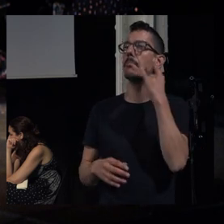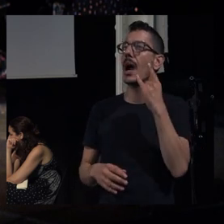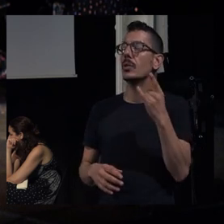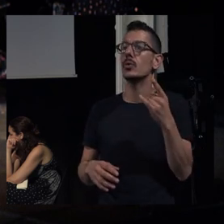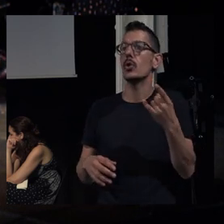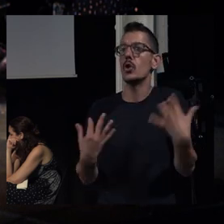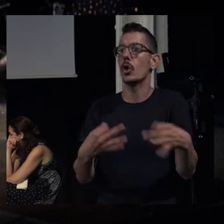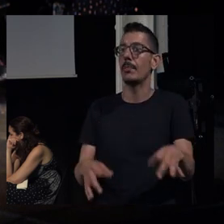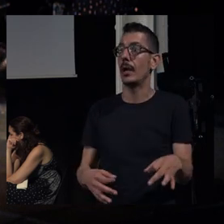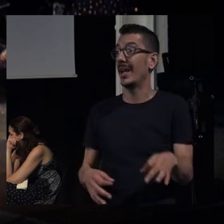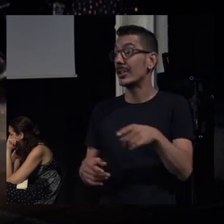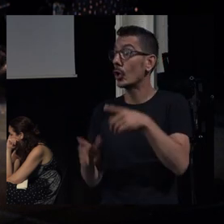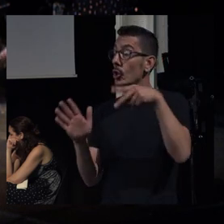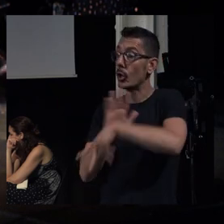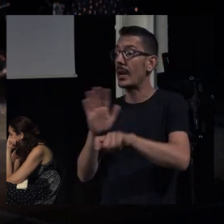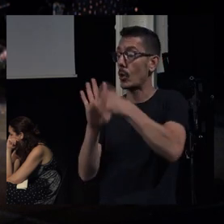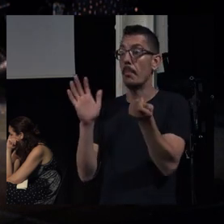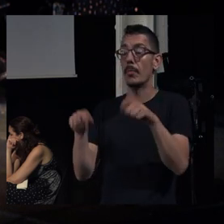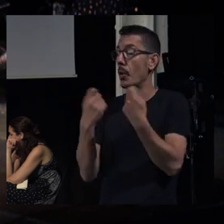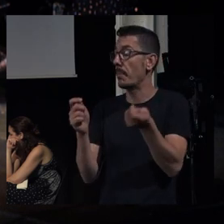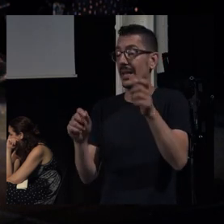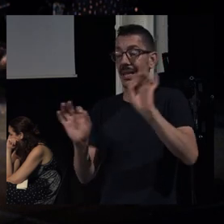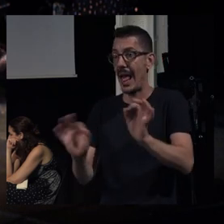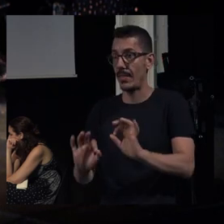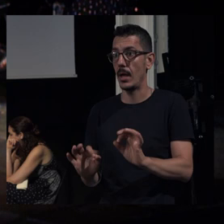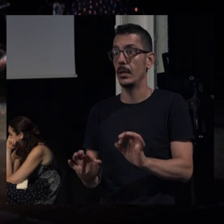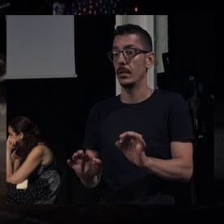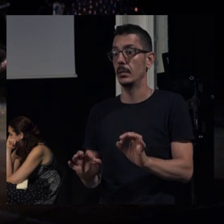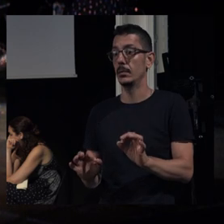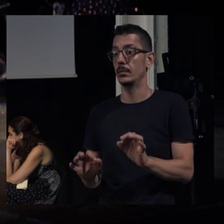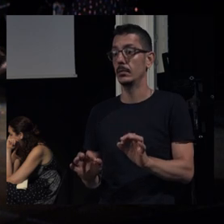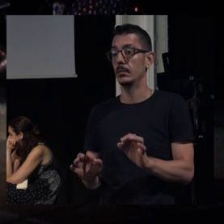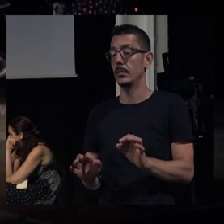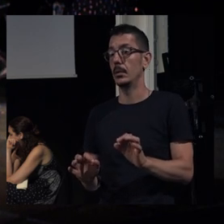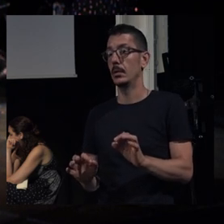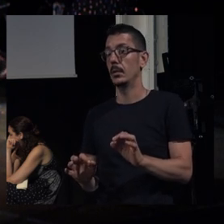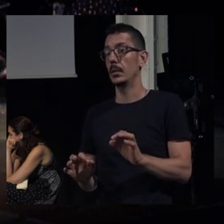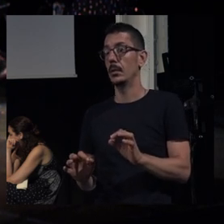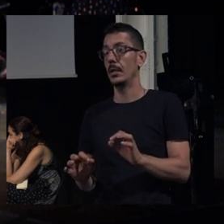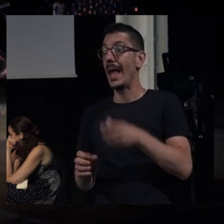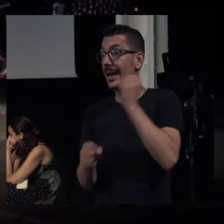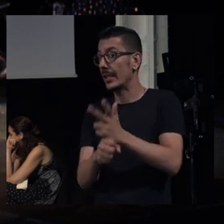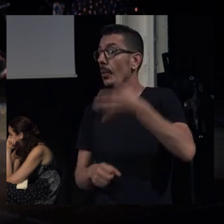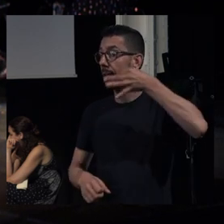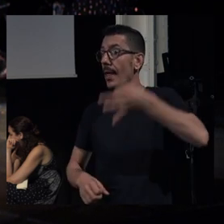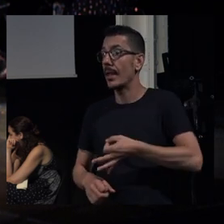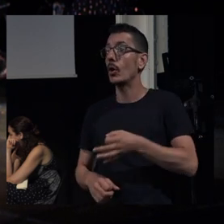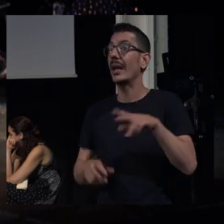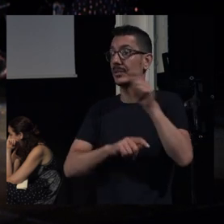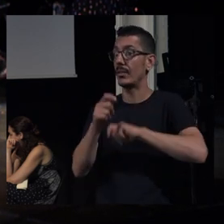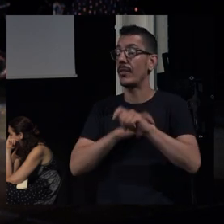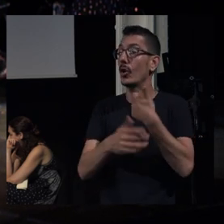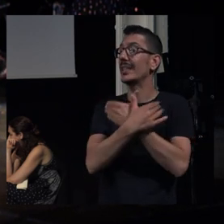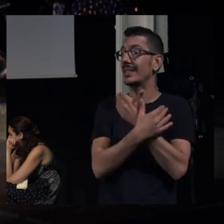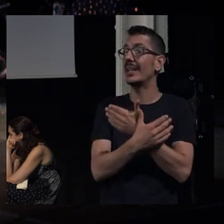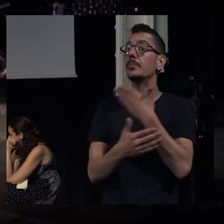masculinidad hegemónica donde lo que va a aprender es una masculinidad que es del feminismo, no nos interesa. Entonces, ¿cuál es el verdadero reto? ¿Qué tiene que hacer esta asociación que está